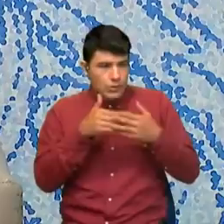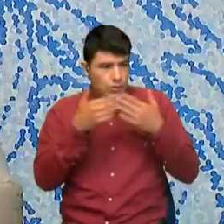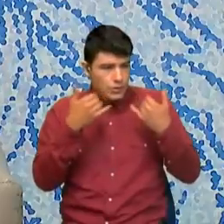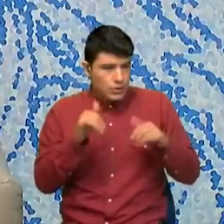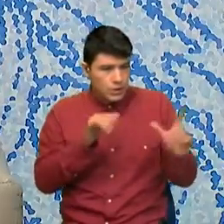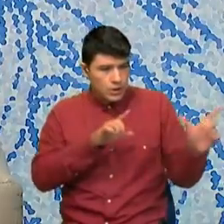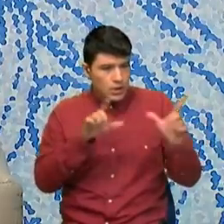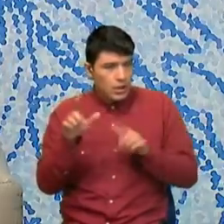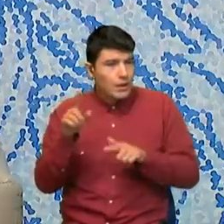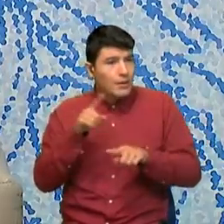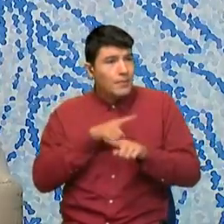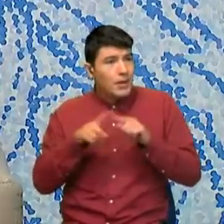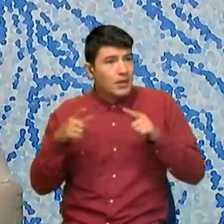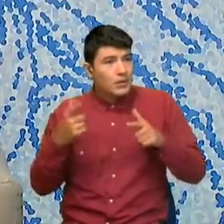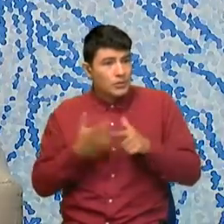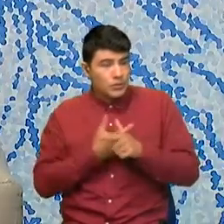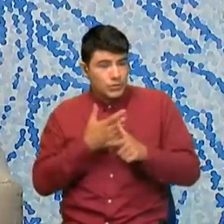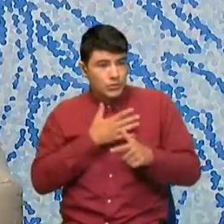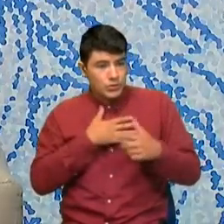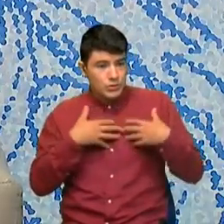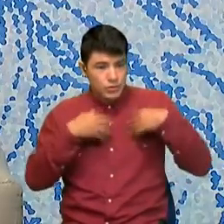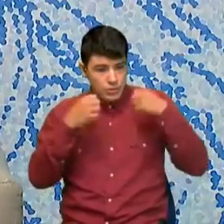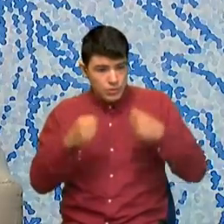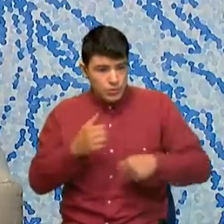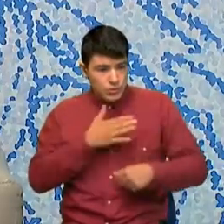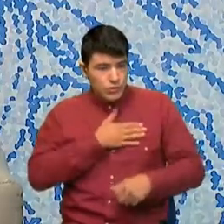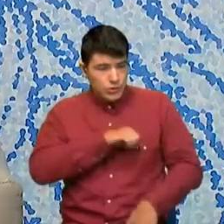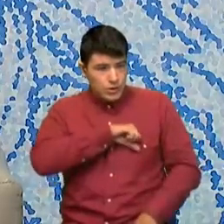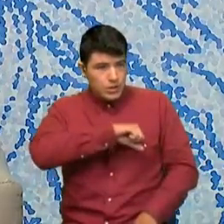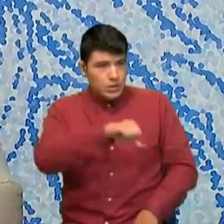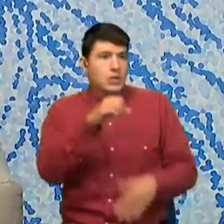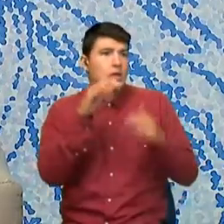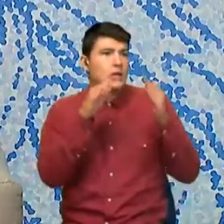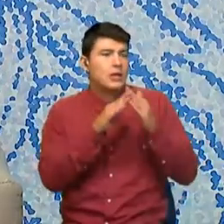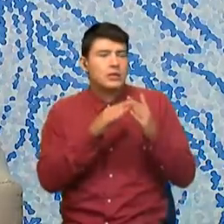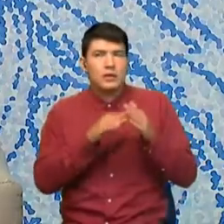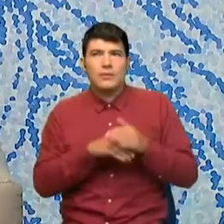a ver si por posesión tengo derecho a la casa.